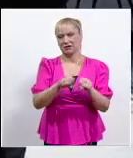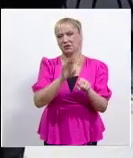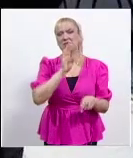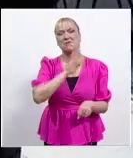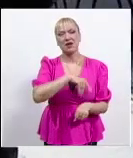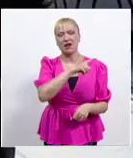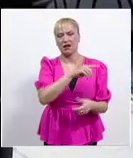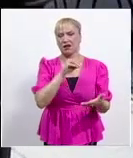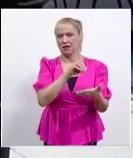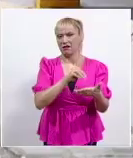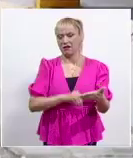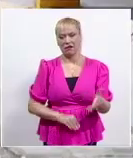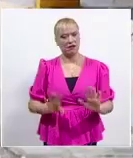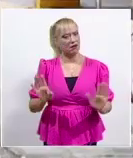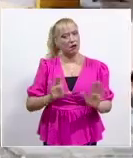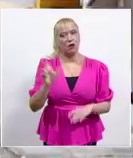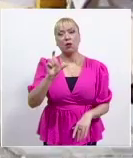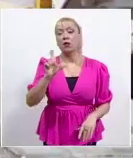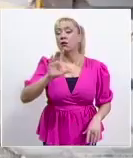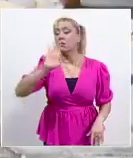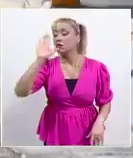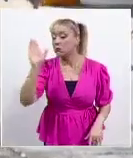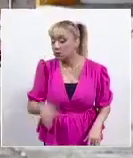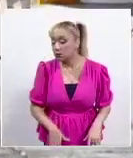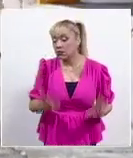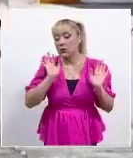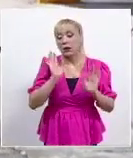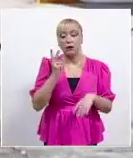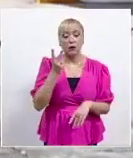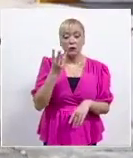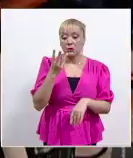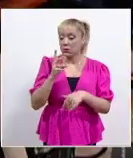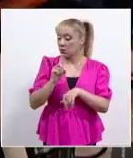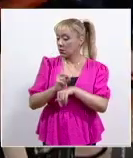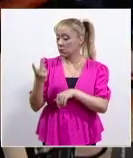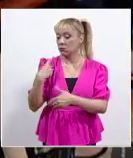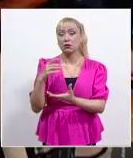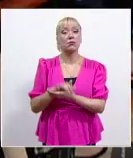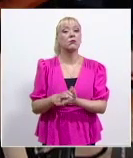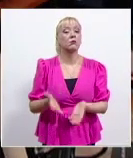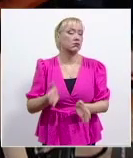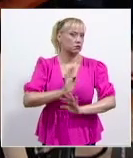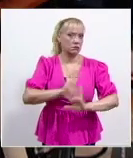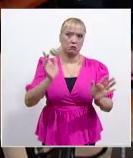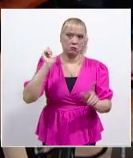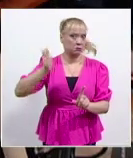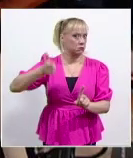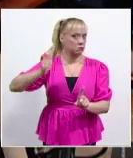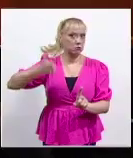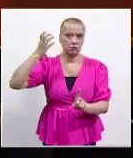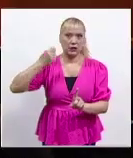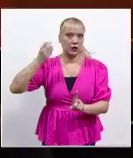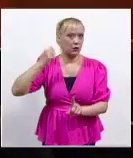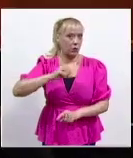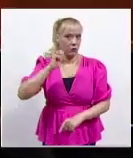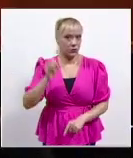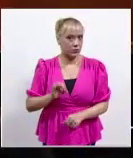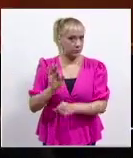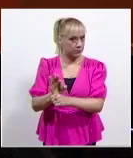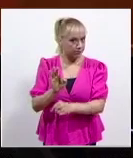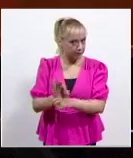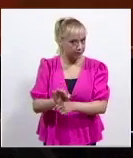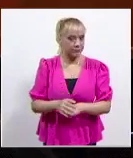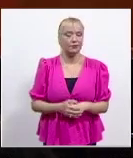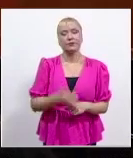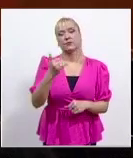una pensión por viudez surge cuando fallece la persona trabajadora o pensionada con la finalidad de proteger a su familia. En otro caso, la